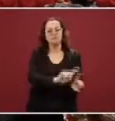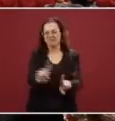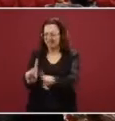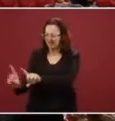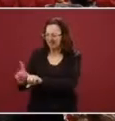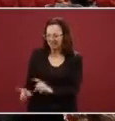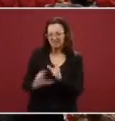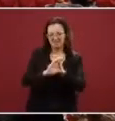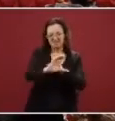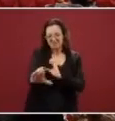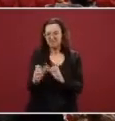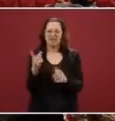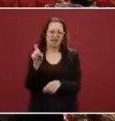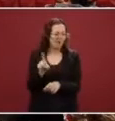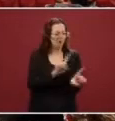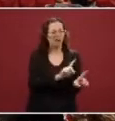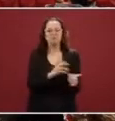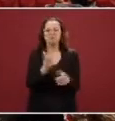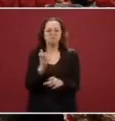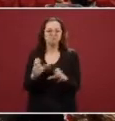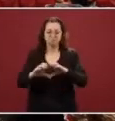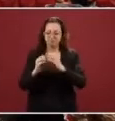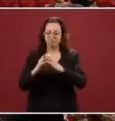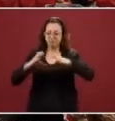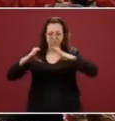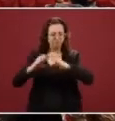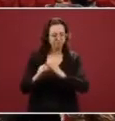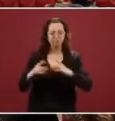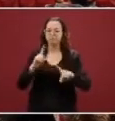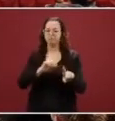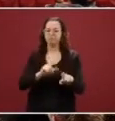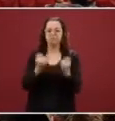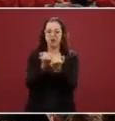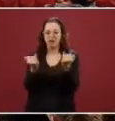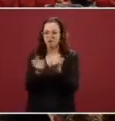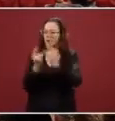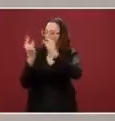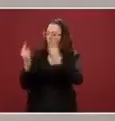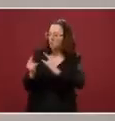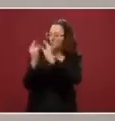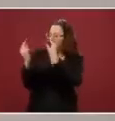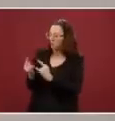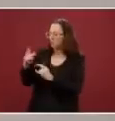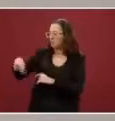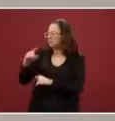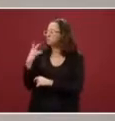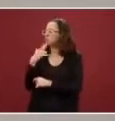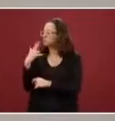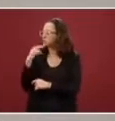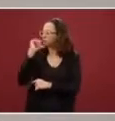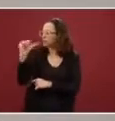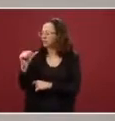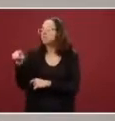para diversas redes de diversos diámetros y especificaciones igualmente. Campamentos prefabricados de los que quedaron en desuso por las constructoras